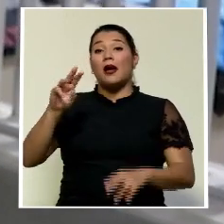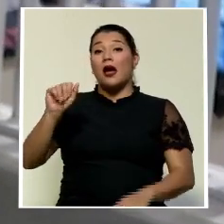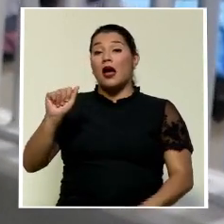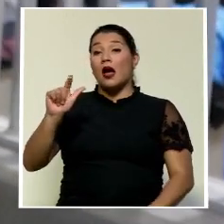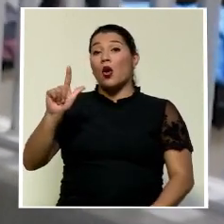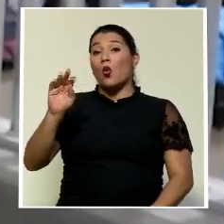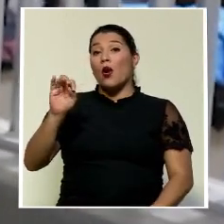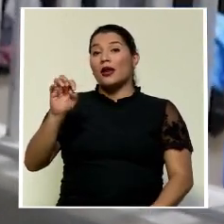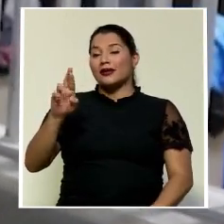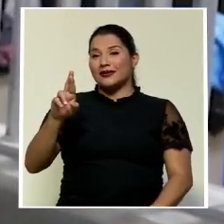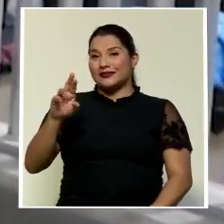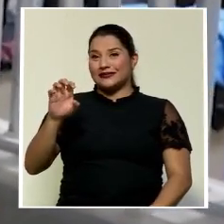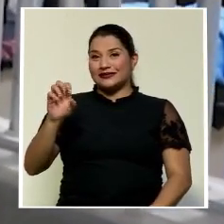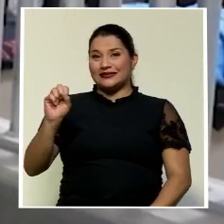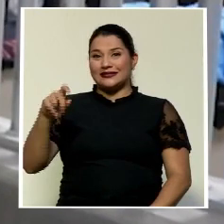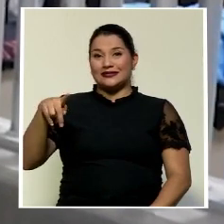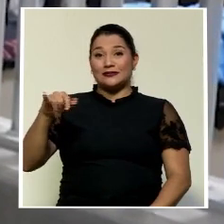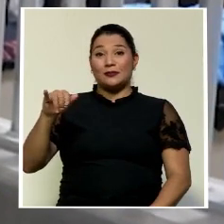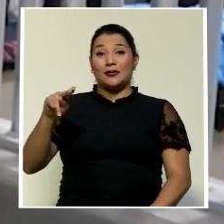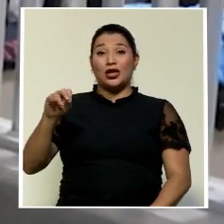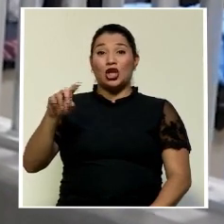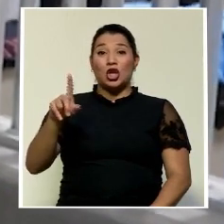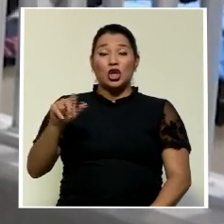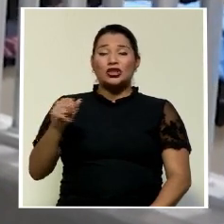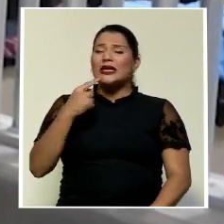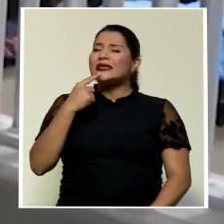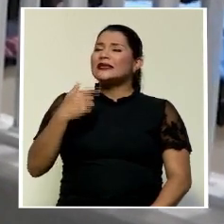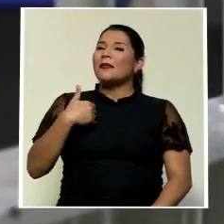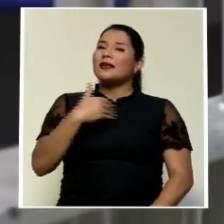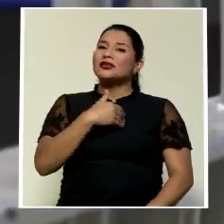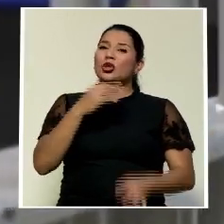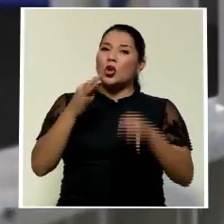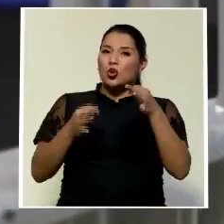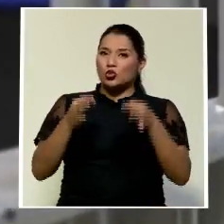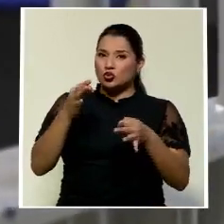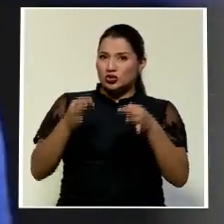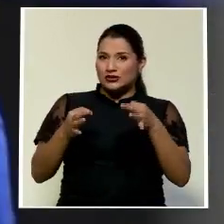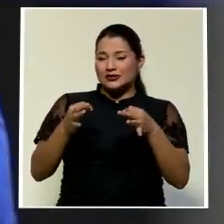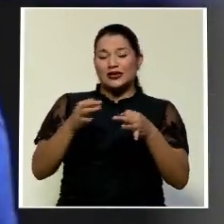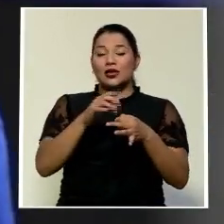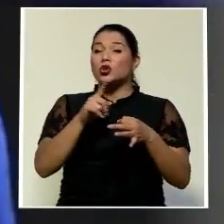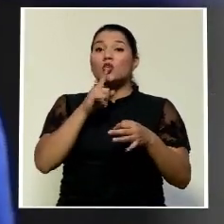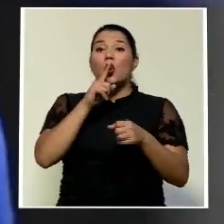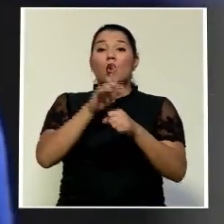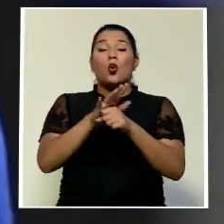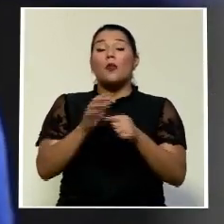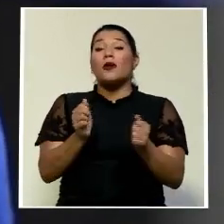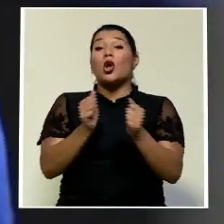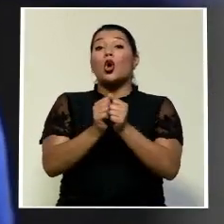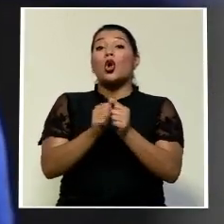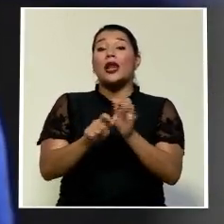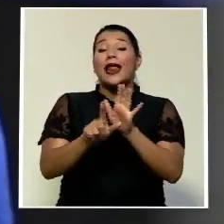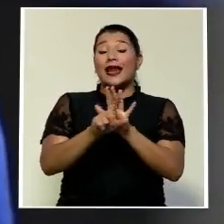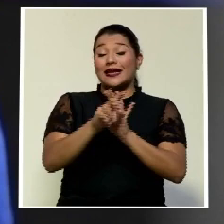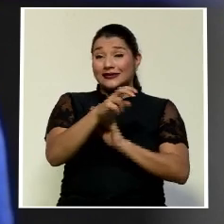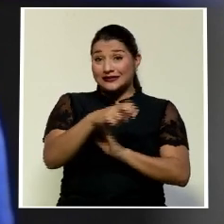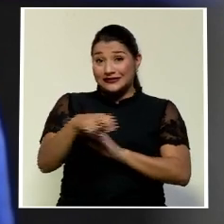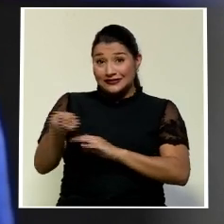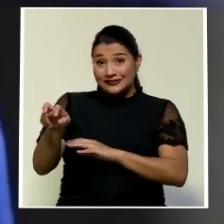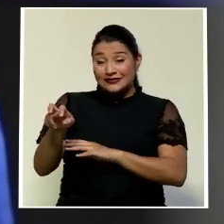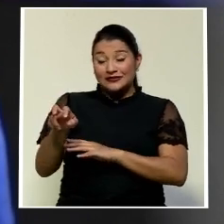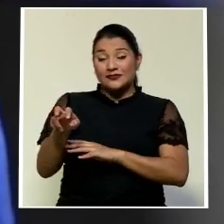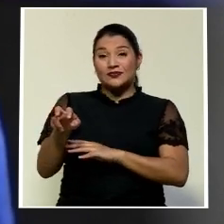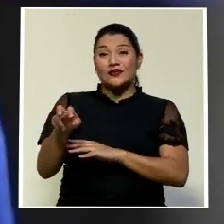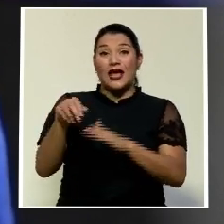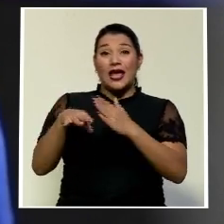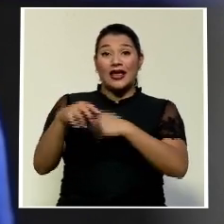contundente en indicar que el Ministerio de Justicia está incumpliendo con la ley de trasladar a los privados de libertad de celdas judiciales al sistema penitenciario en el